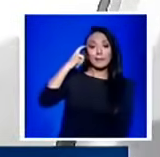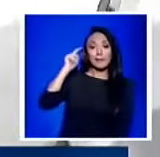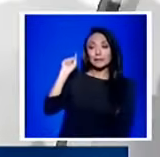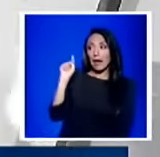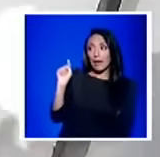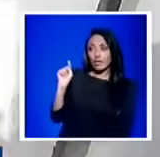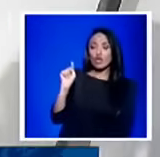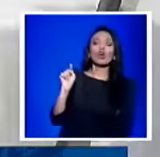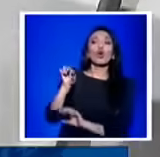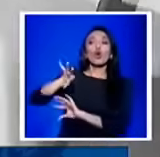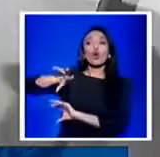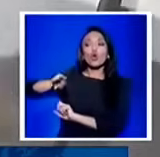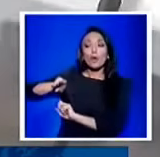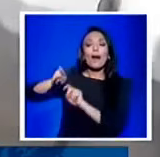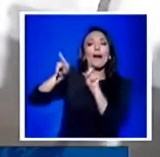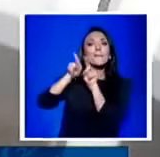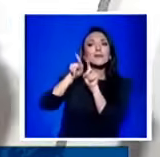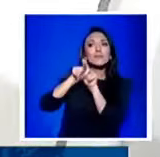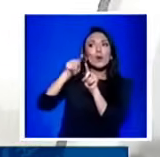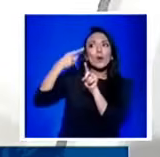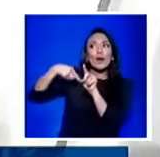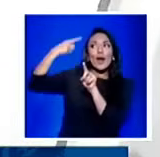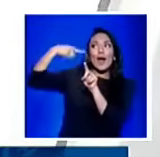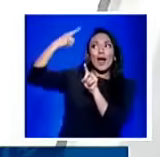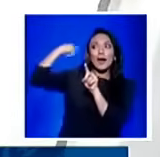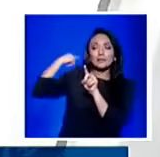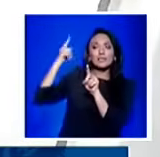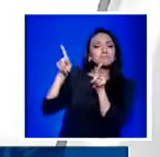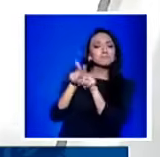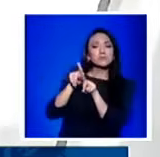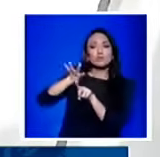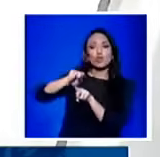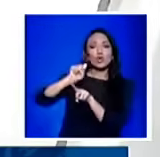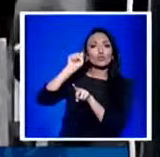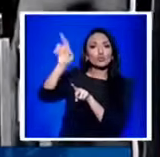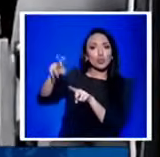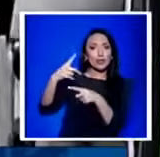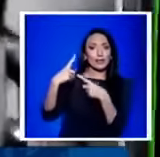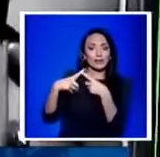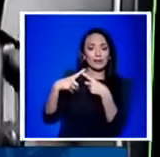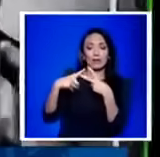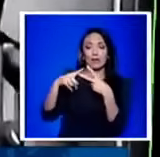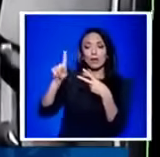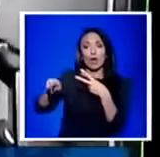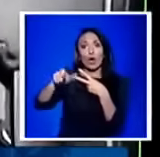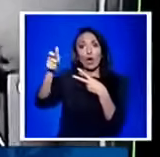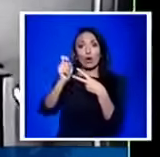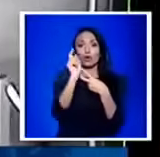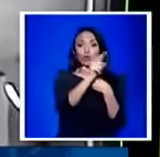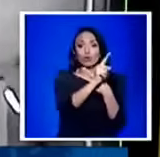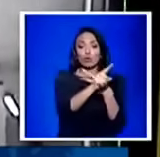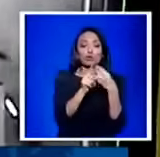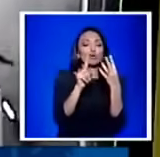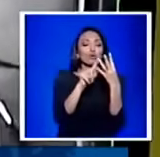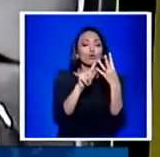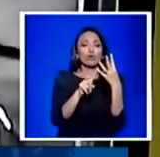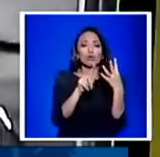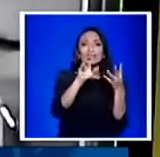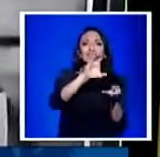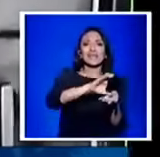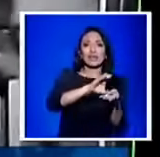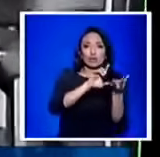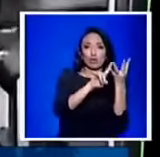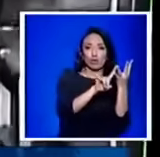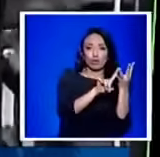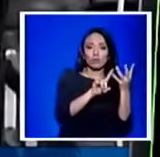la misma modalidad. Días atrás se registró otro robo en el sur de Quito y 2 en el sector de Santa Prisca. Yo les